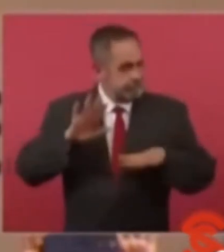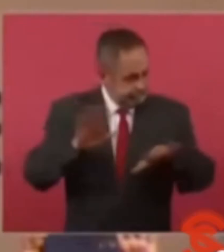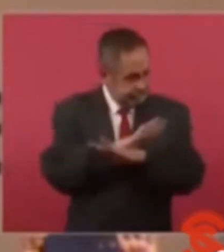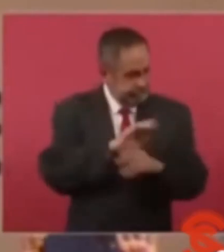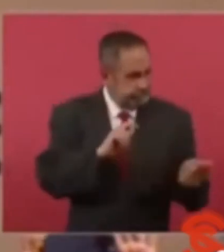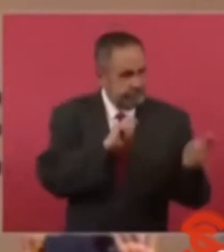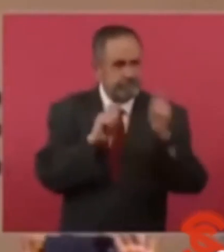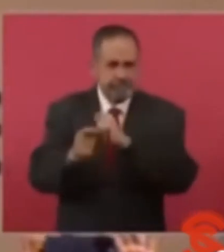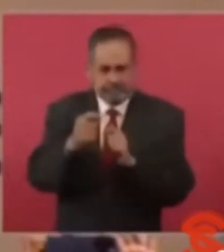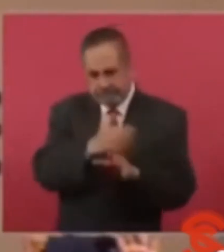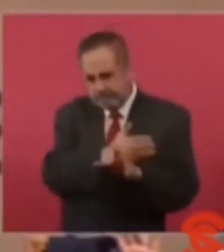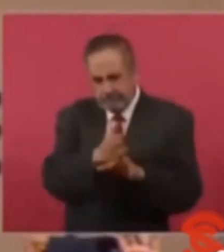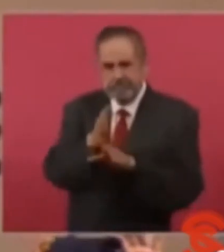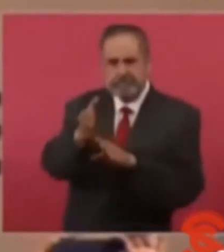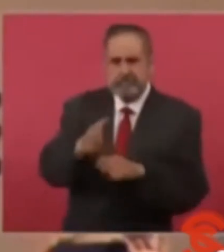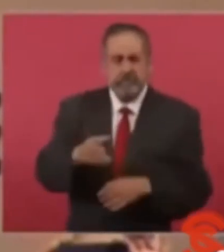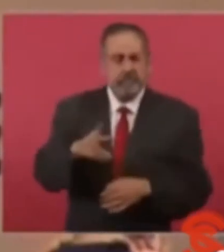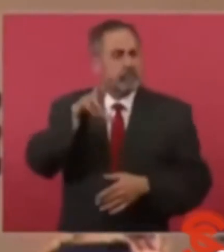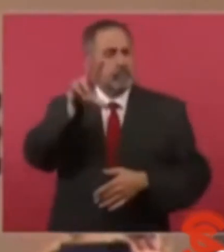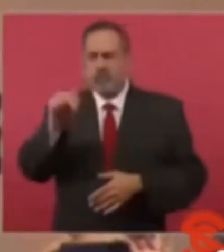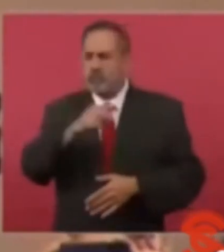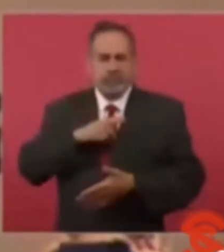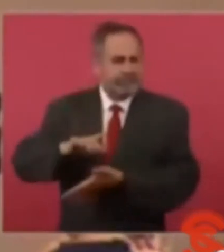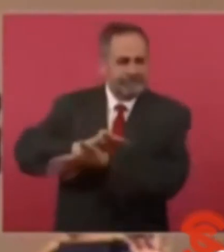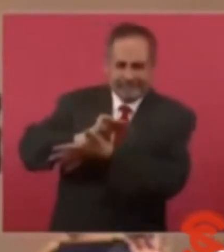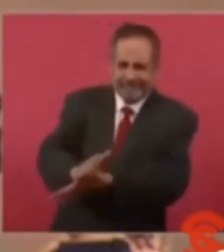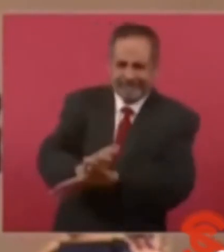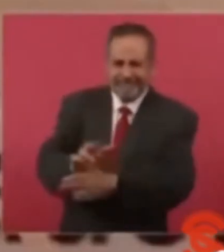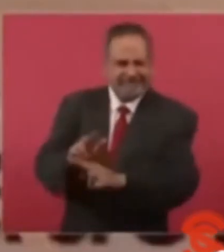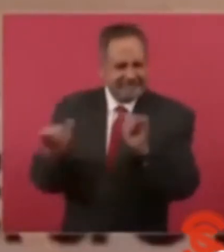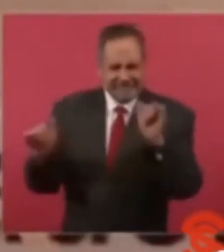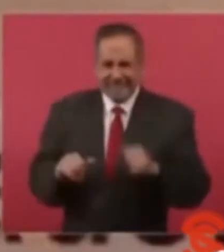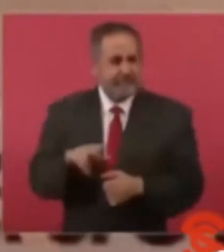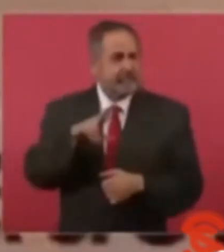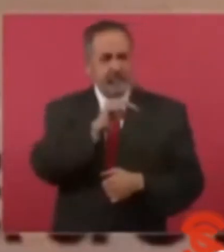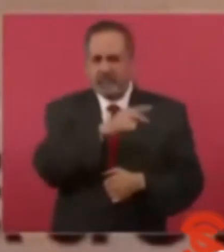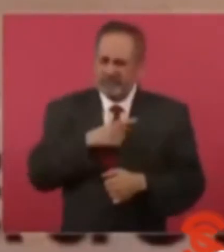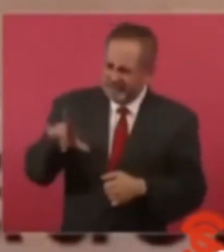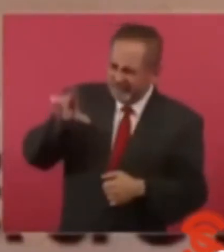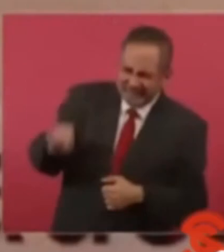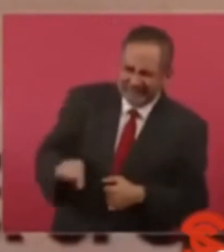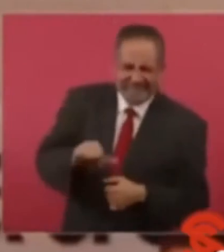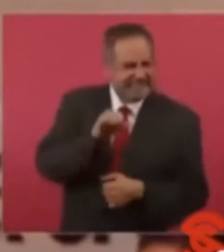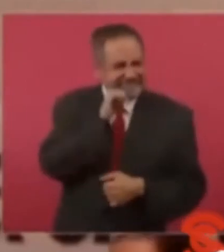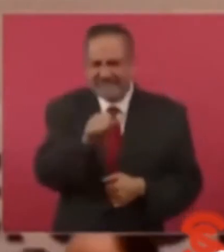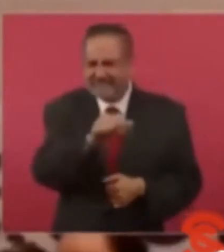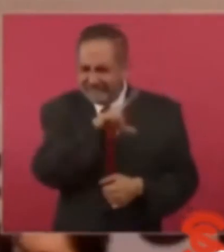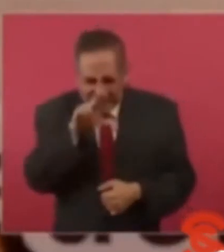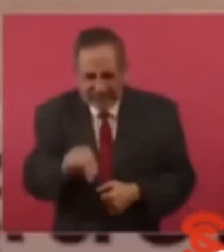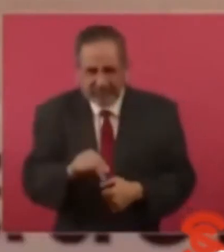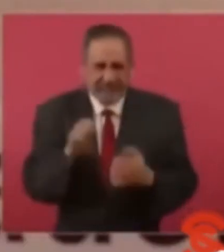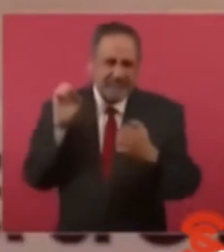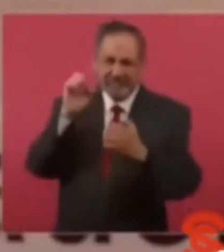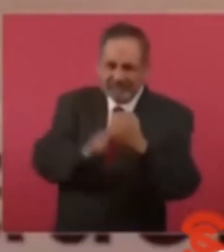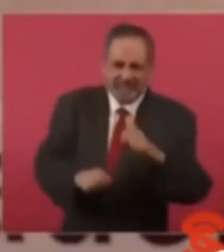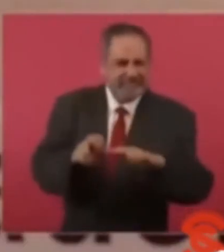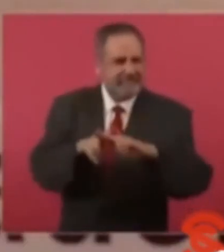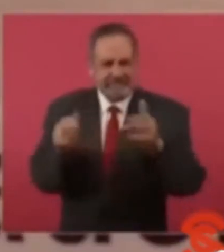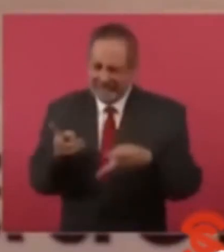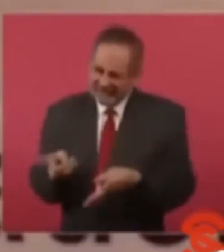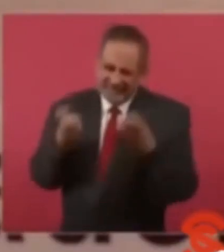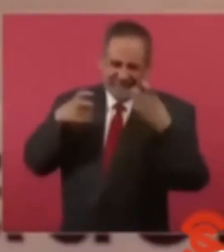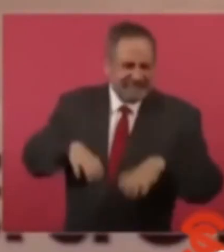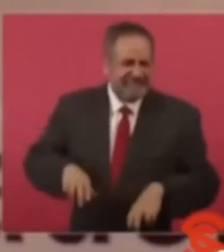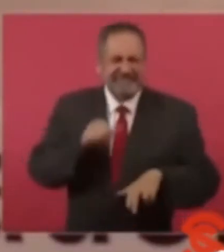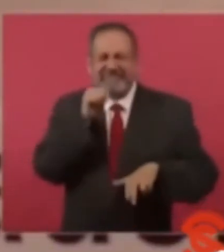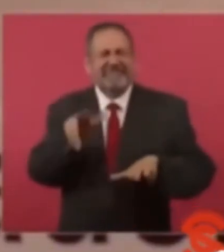cambiar, a no discriminar a nadie, a no humillar, a no engañar ni a robar a